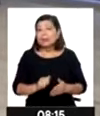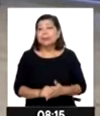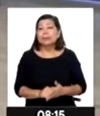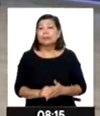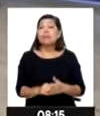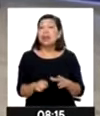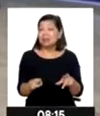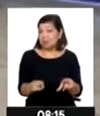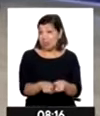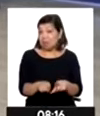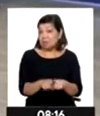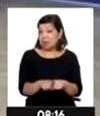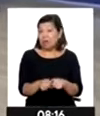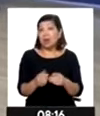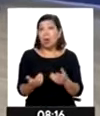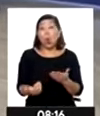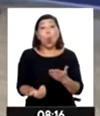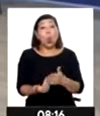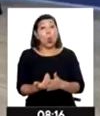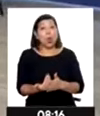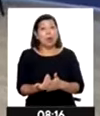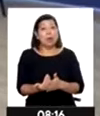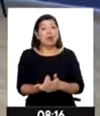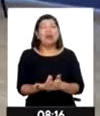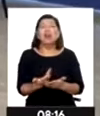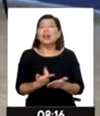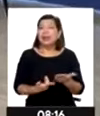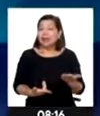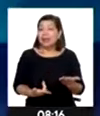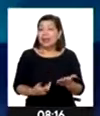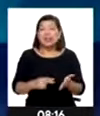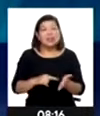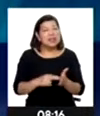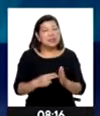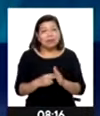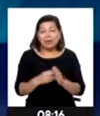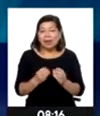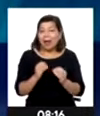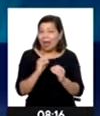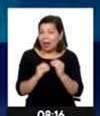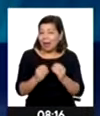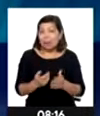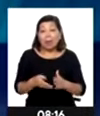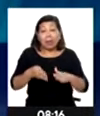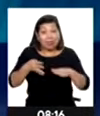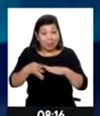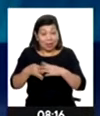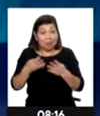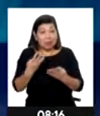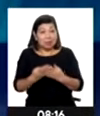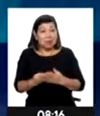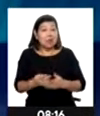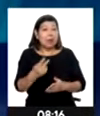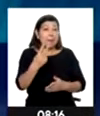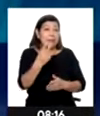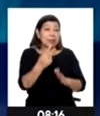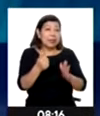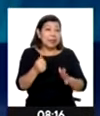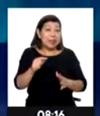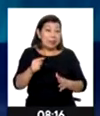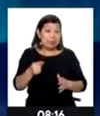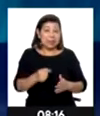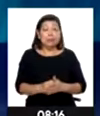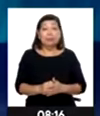fortalecimiento? También hemos lanzado INPE Repara. ¿Qué significa? Que en cárceles tenemos 26.000, de